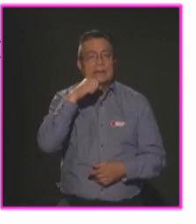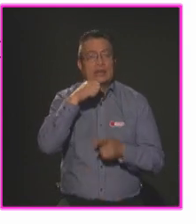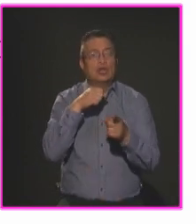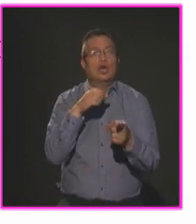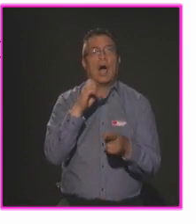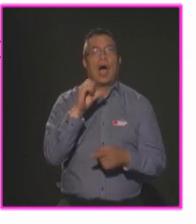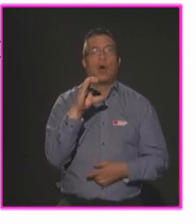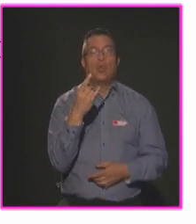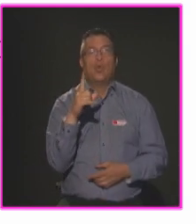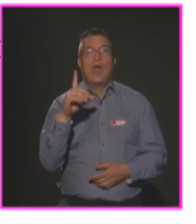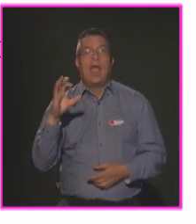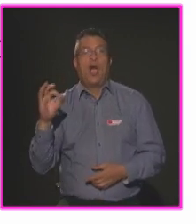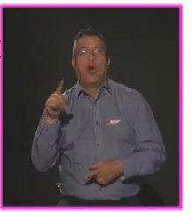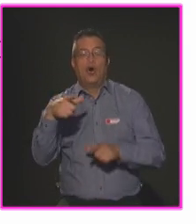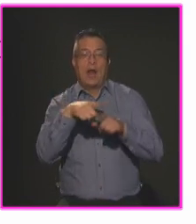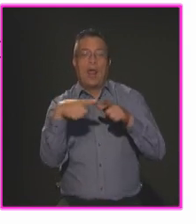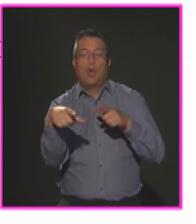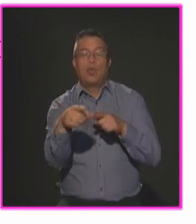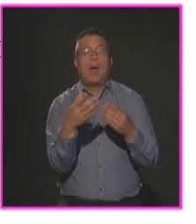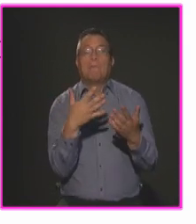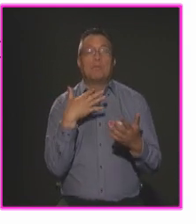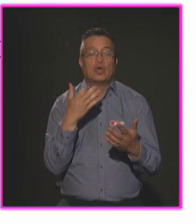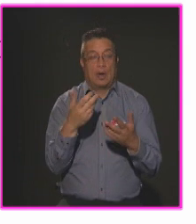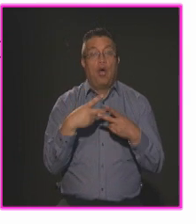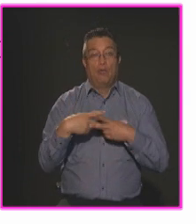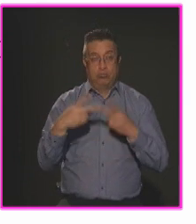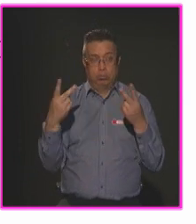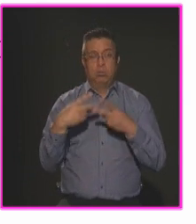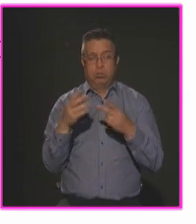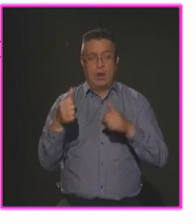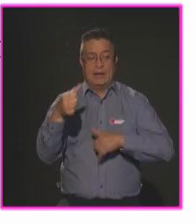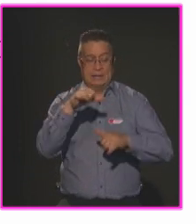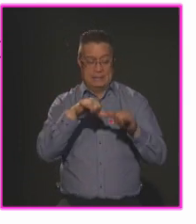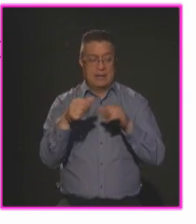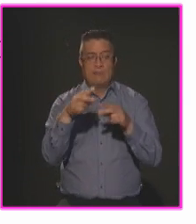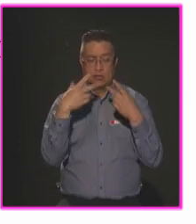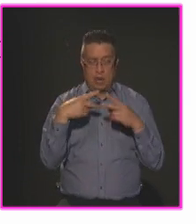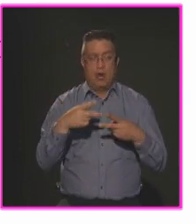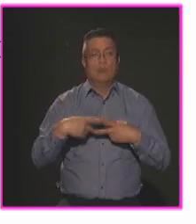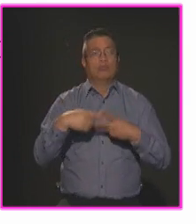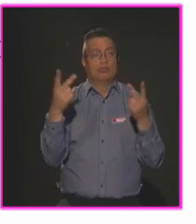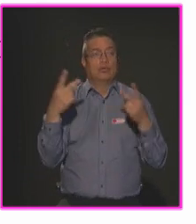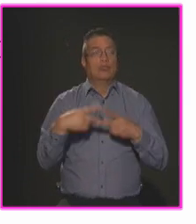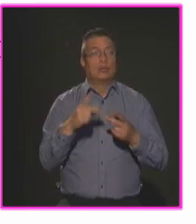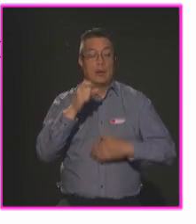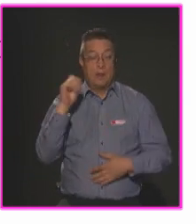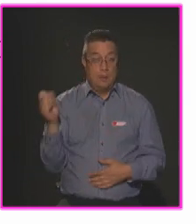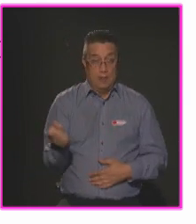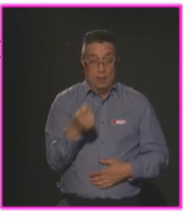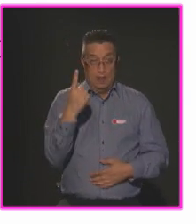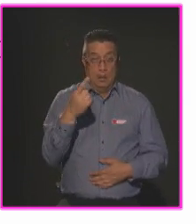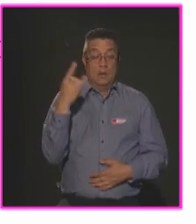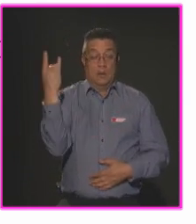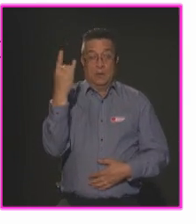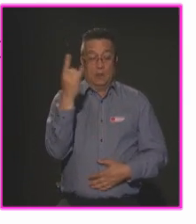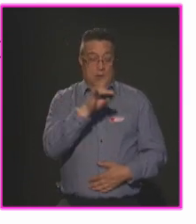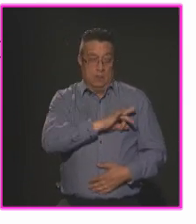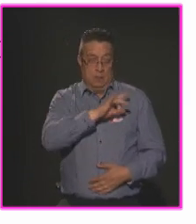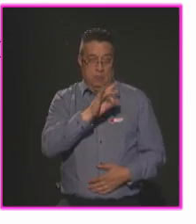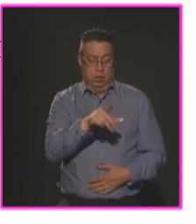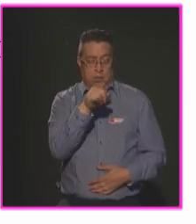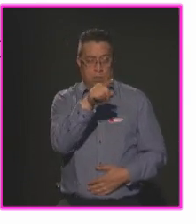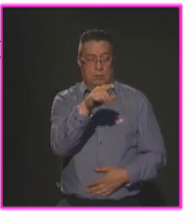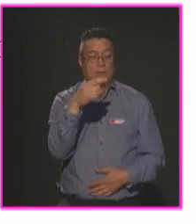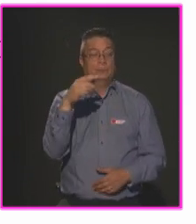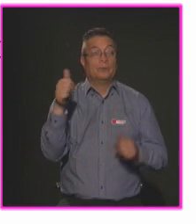secó Aculeo? Hay muchos estudios que se han publicado en revistas científicas de alto impacto. Primero fue de la Universidad de Chile con la